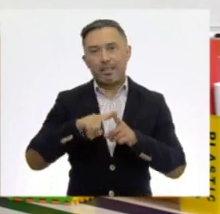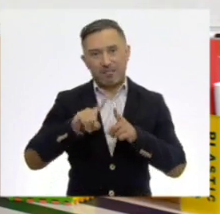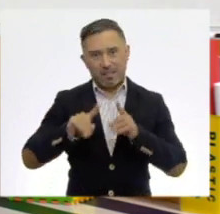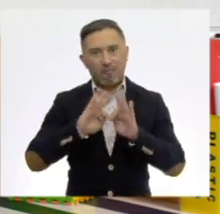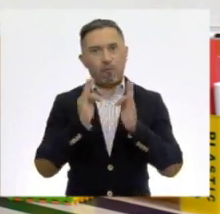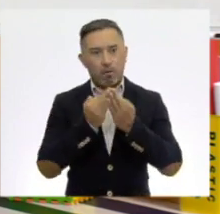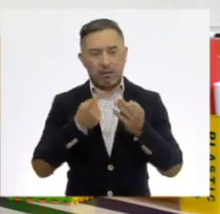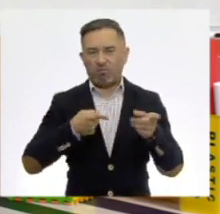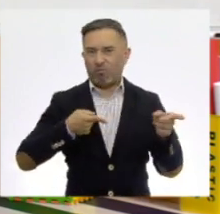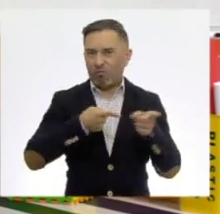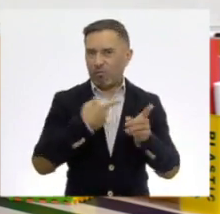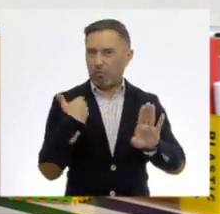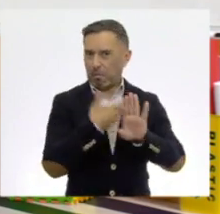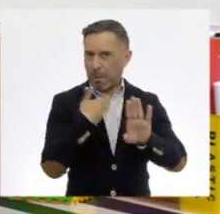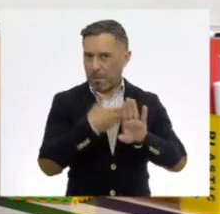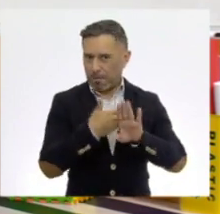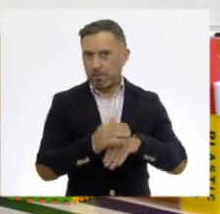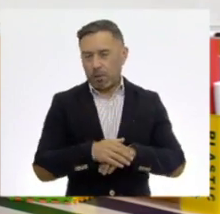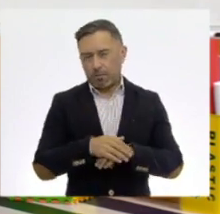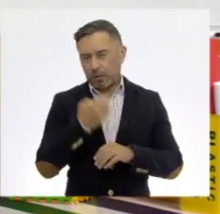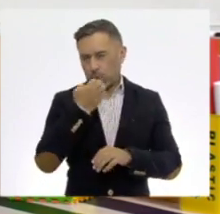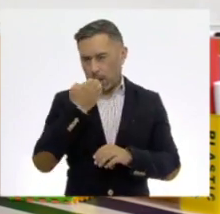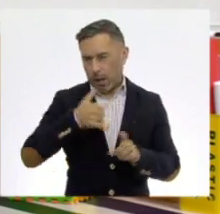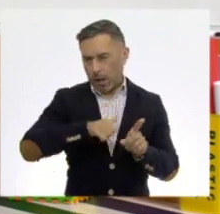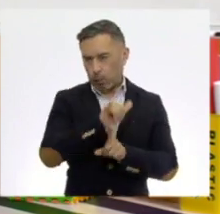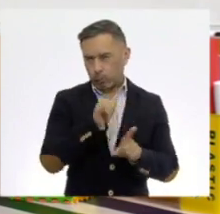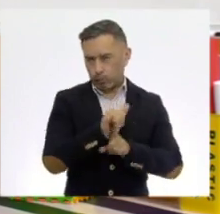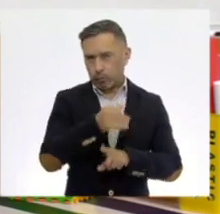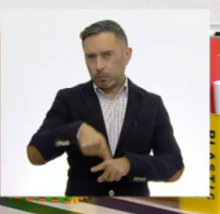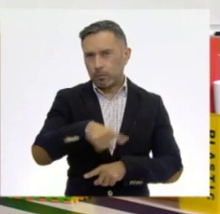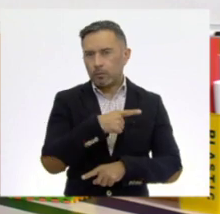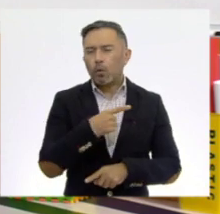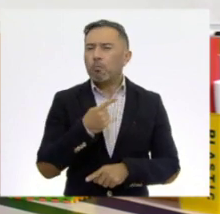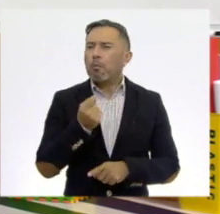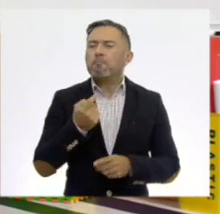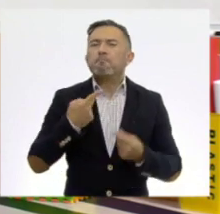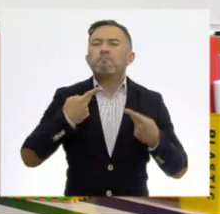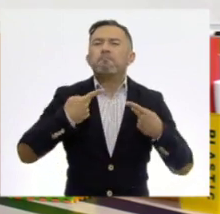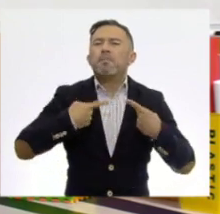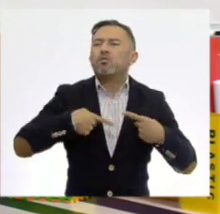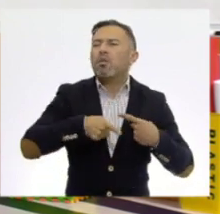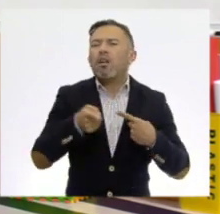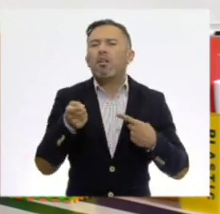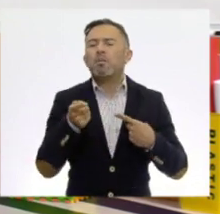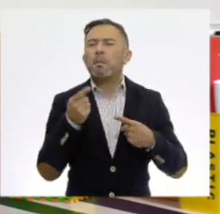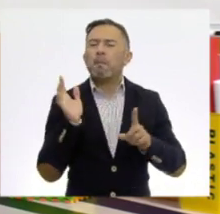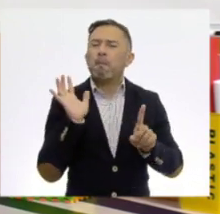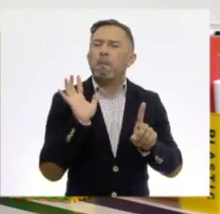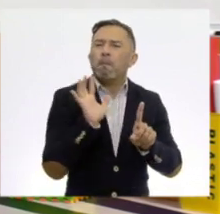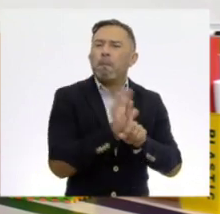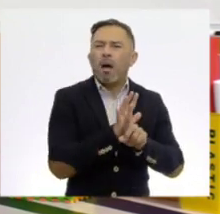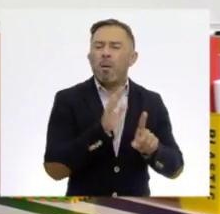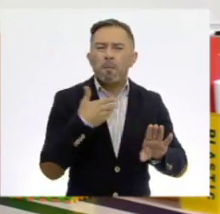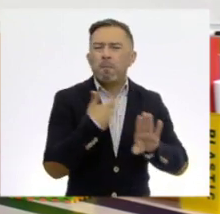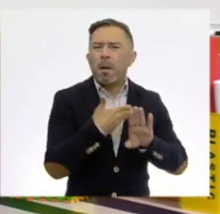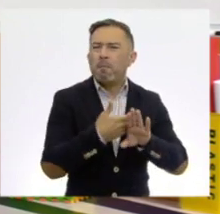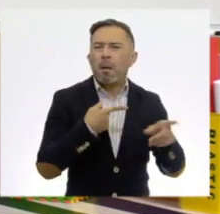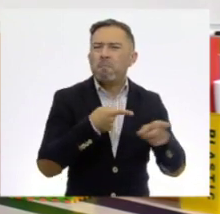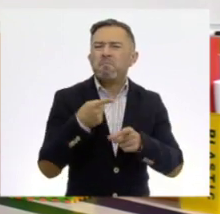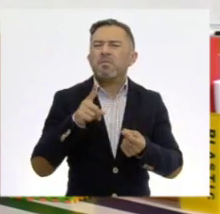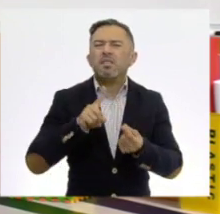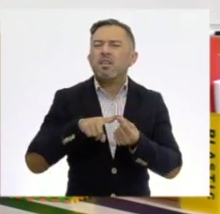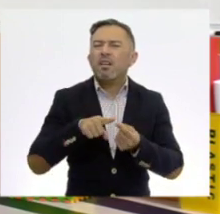el acoso escolar, también es importante hablar de quiénes participan en él, para que entonces los niños y las niñas puedan